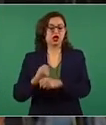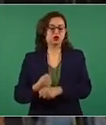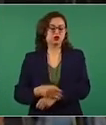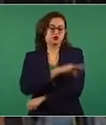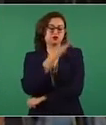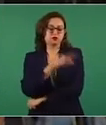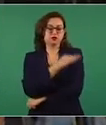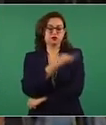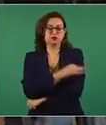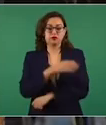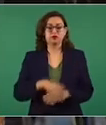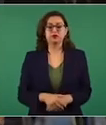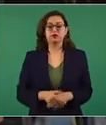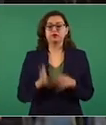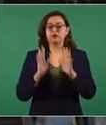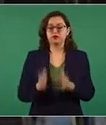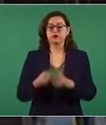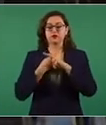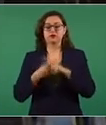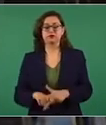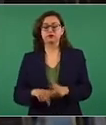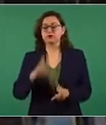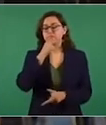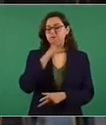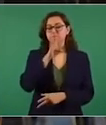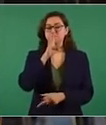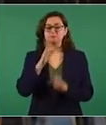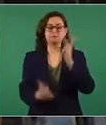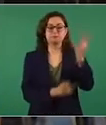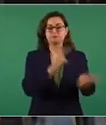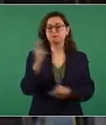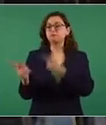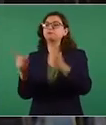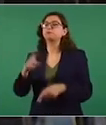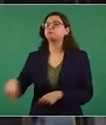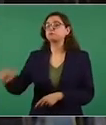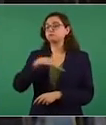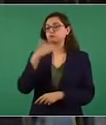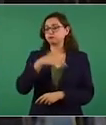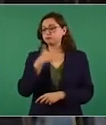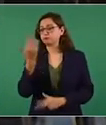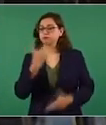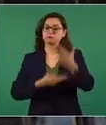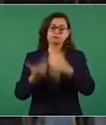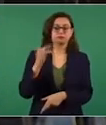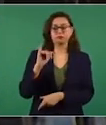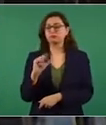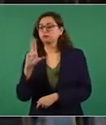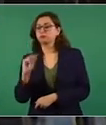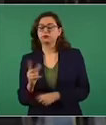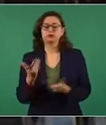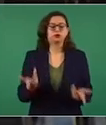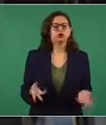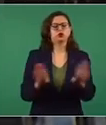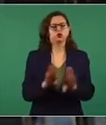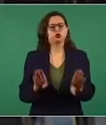iniciaron la aplicación de una encuesta entre padres de familia para ver si están de acuerdo con este regreso. Preguntarle si habrá diálogo